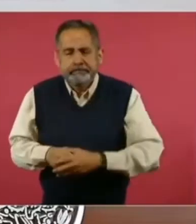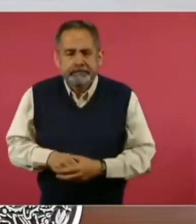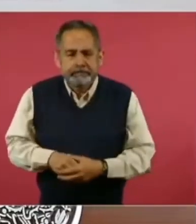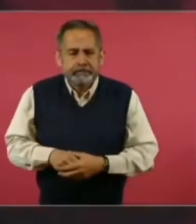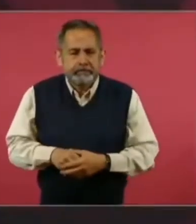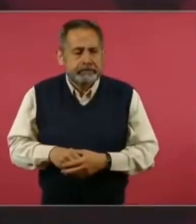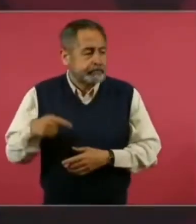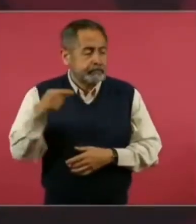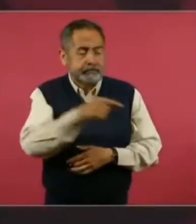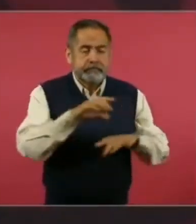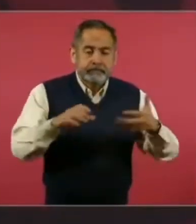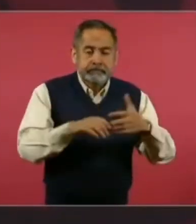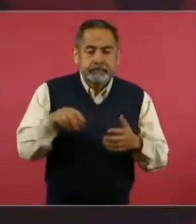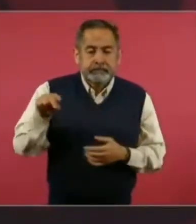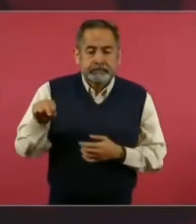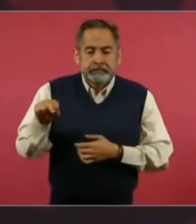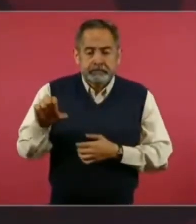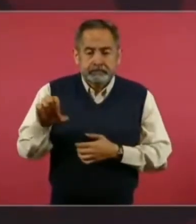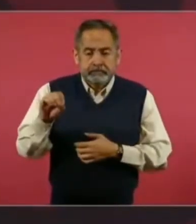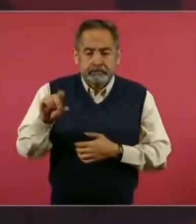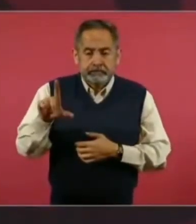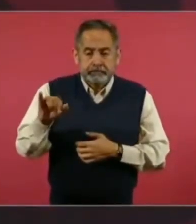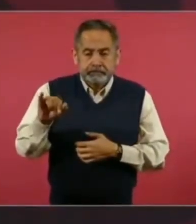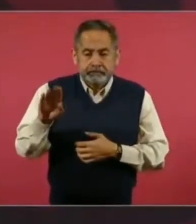el neoliberalismo,